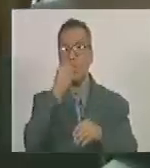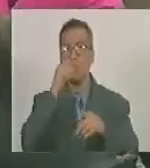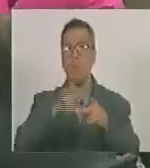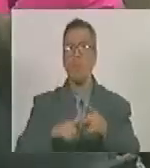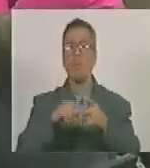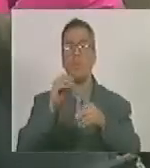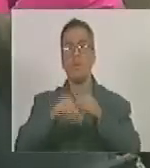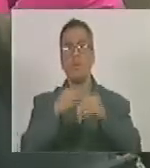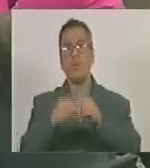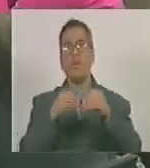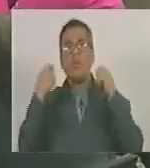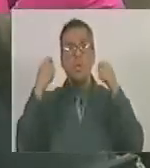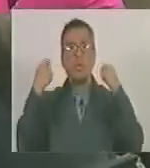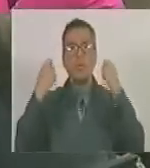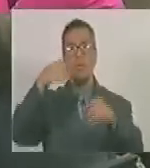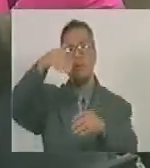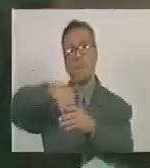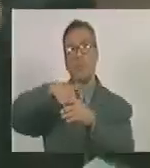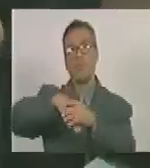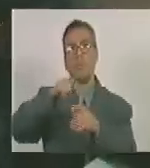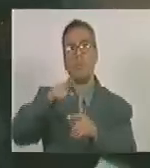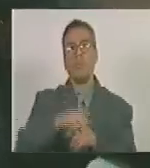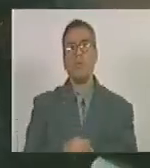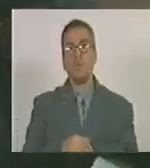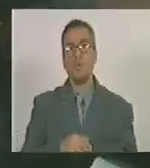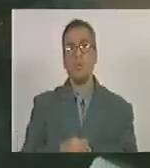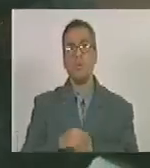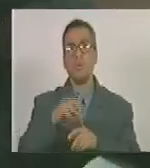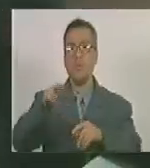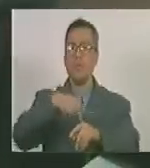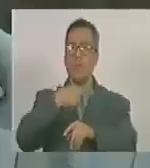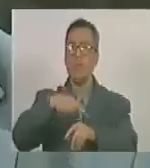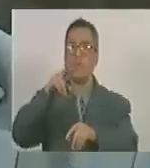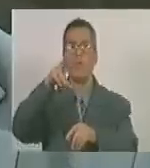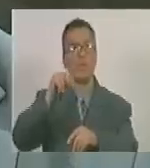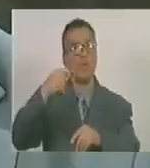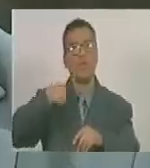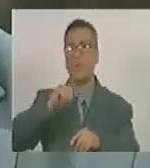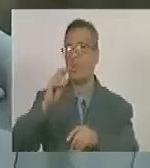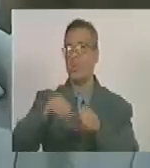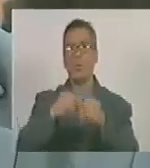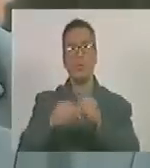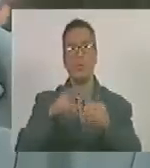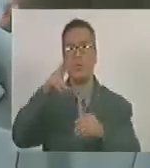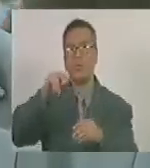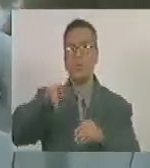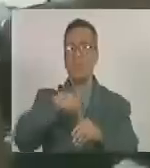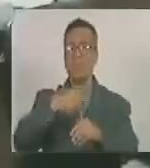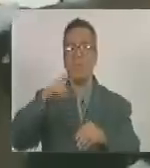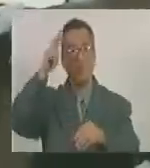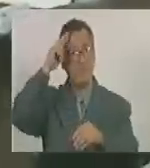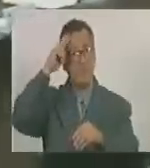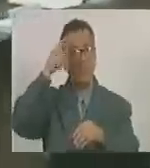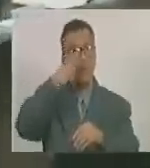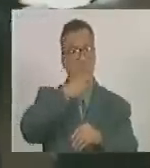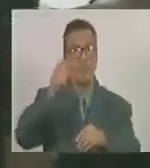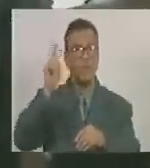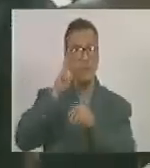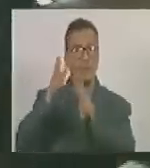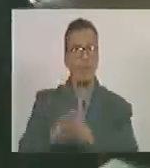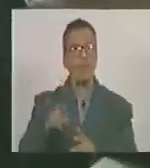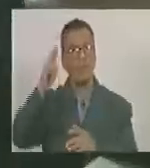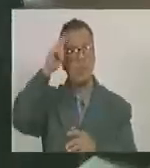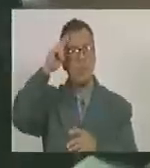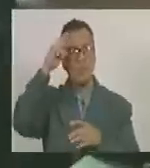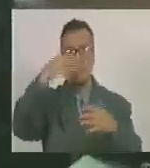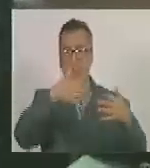están aprovechando campaña electoral. Pues no van para el baile. No van para el baile. Que respeten al pueblo venezolano y que respeten